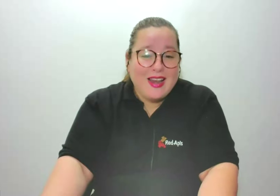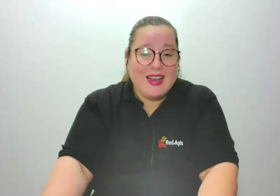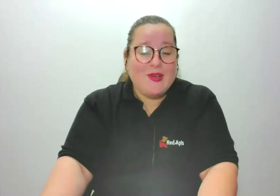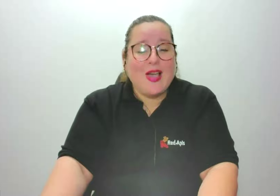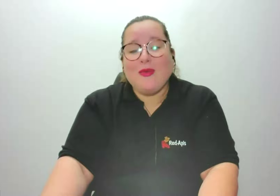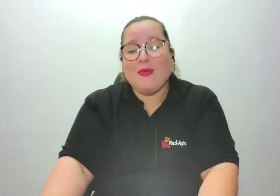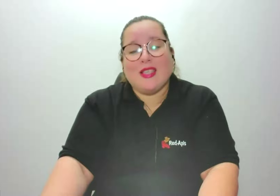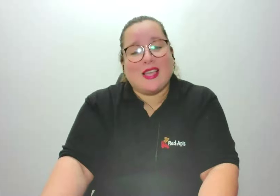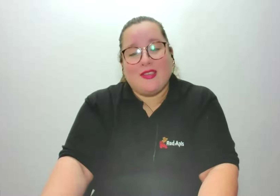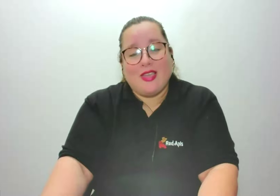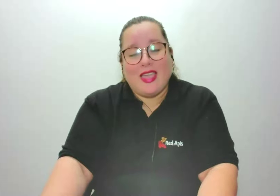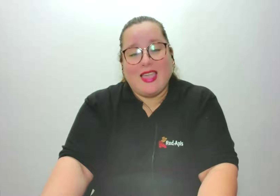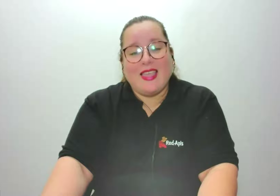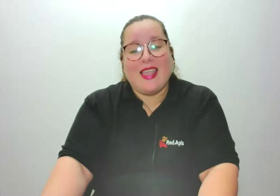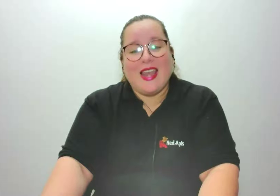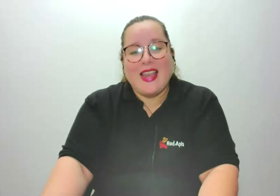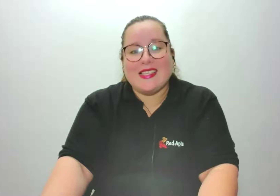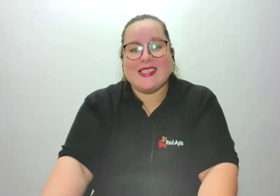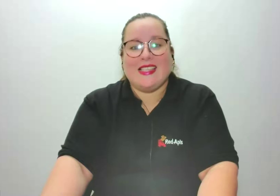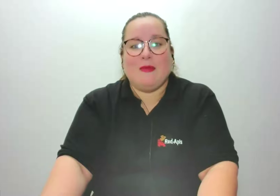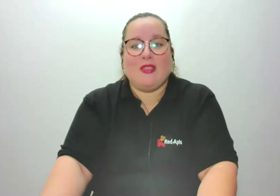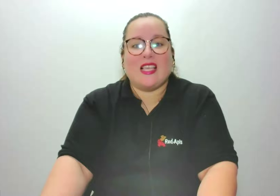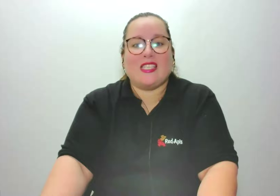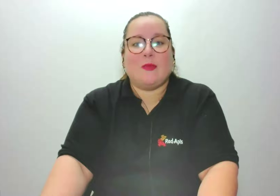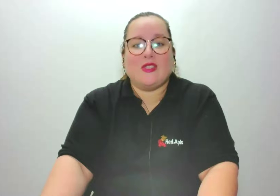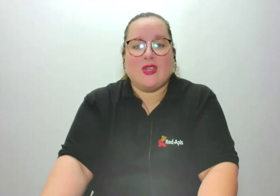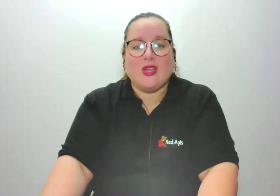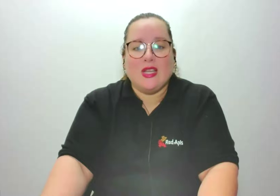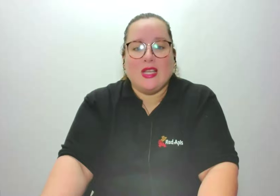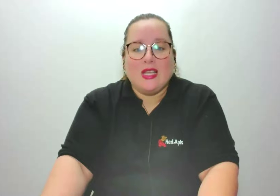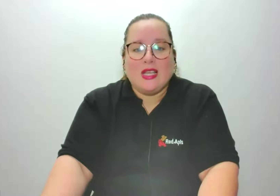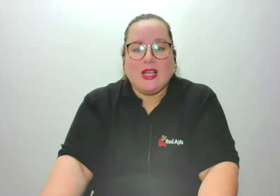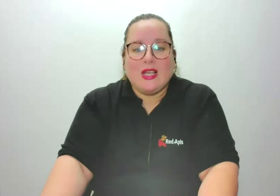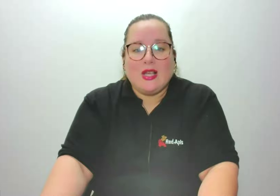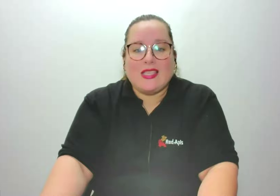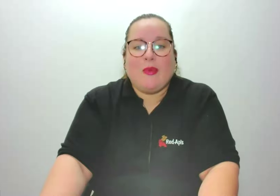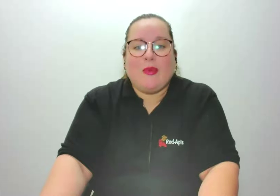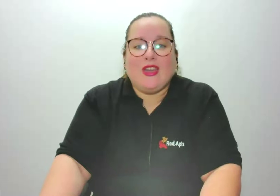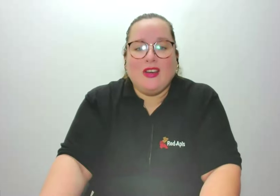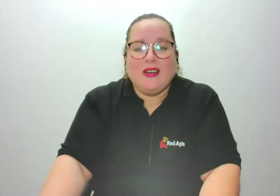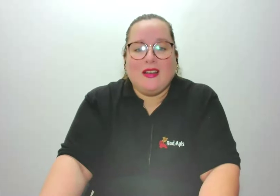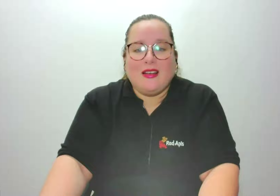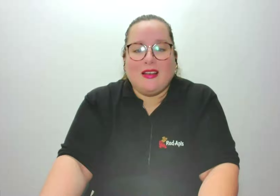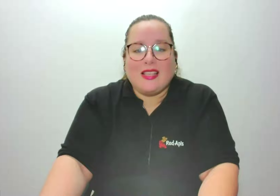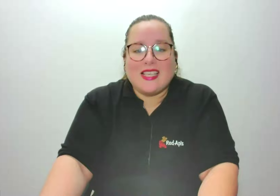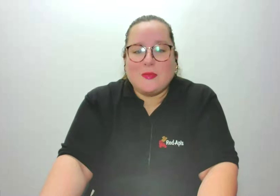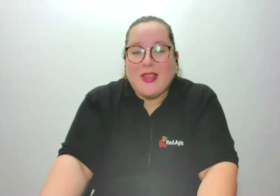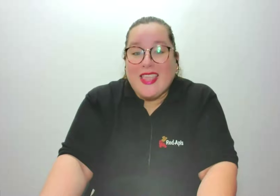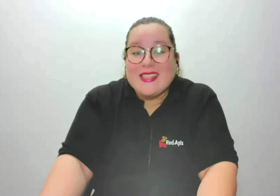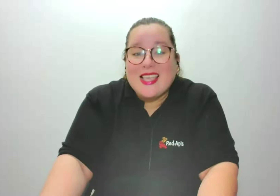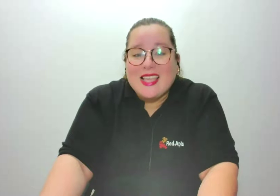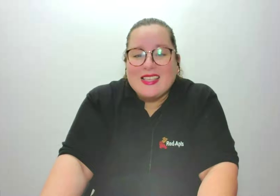final no hay un desarrollo en general y ese sentimiento, esa expresión, esa opinión,